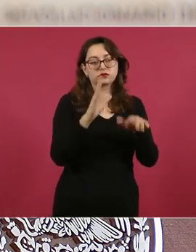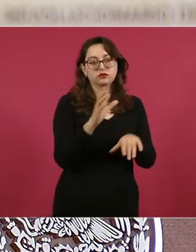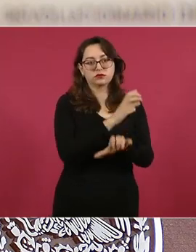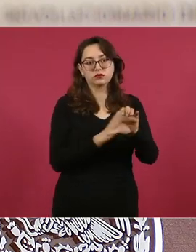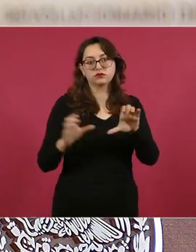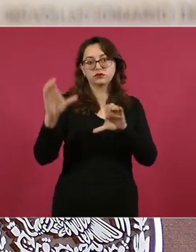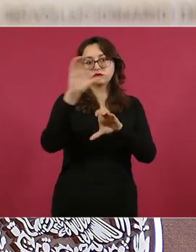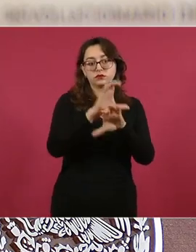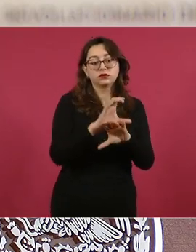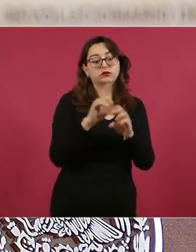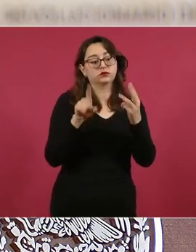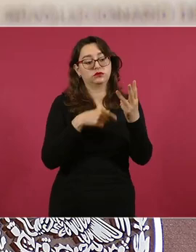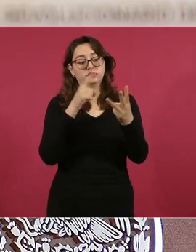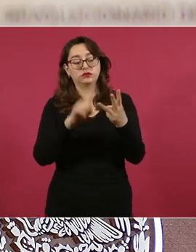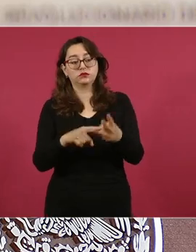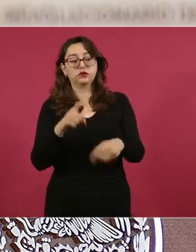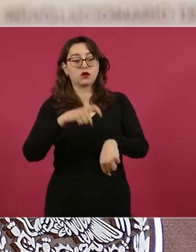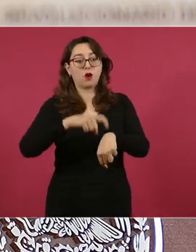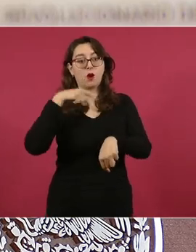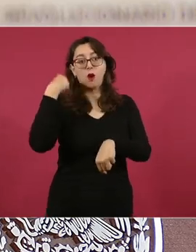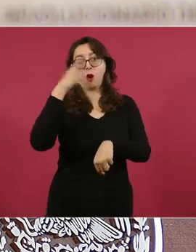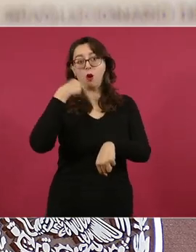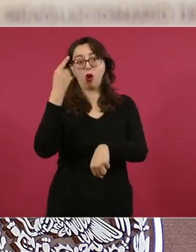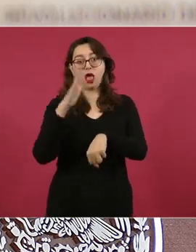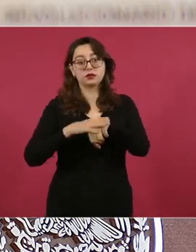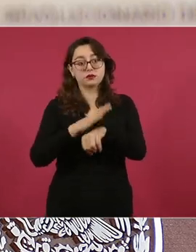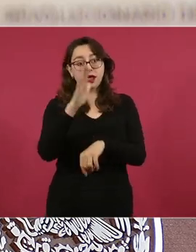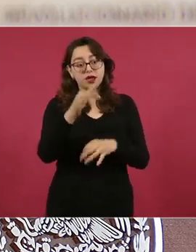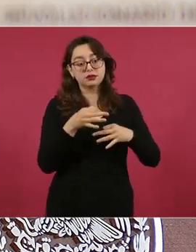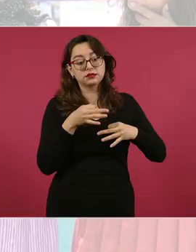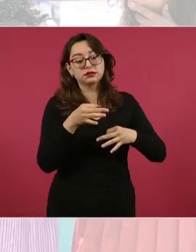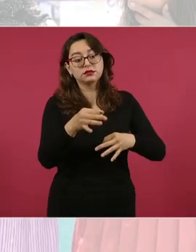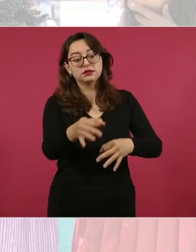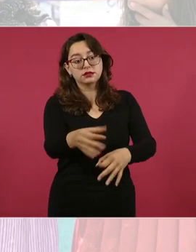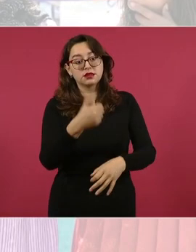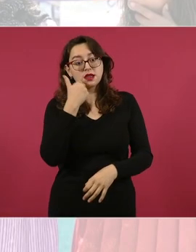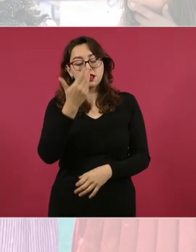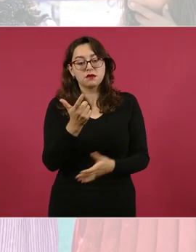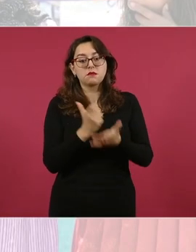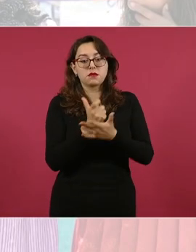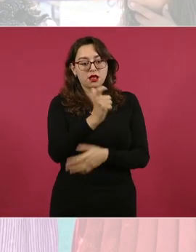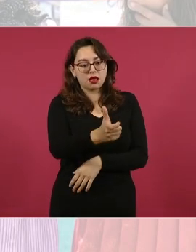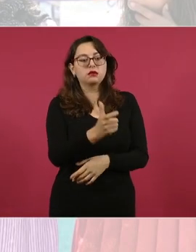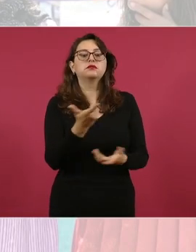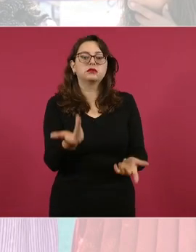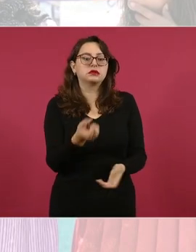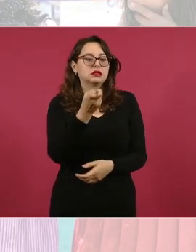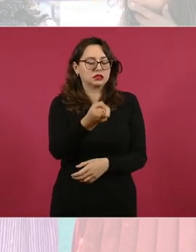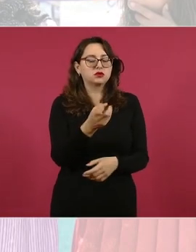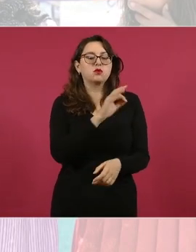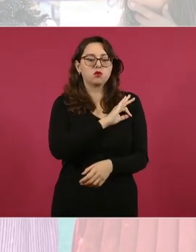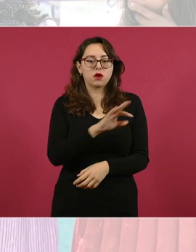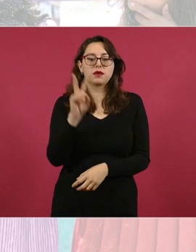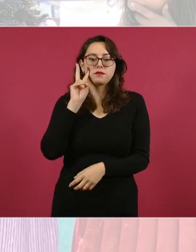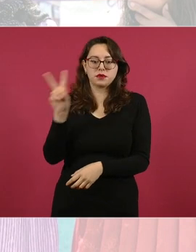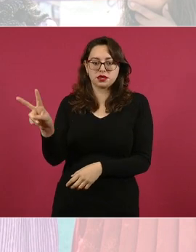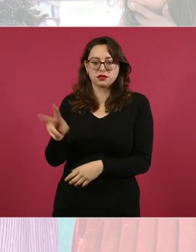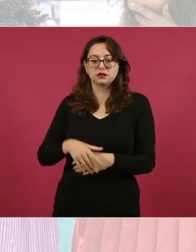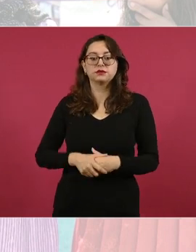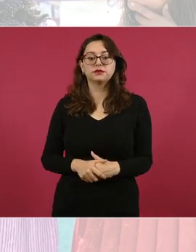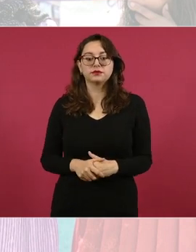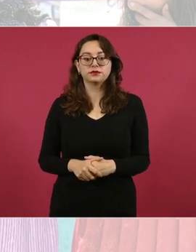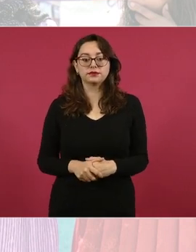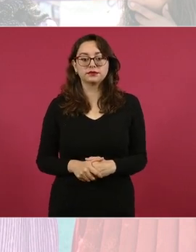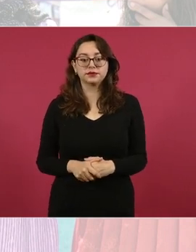la alimentación. En relación con lo anterior, como podemos observar en la gráfica, prioritariamente se han atendido con el